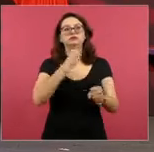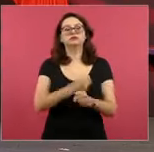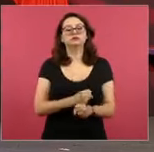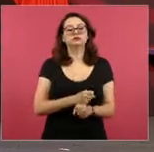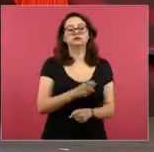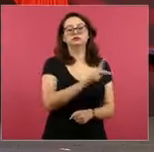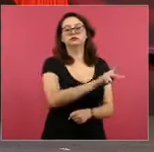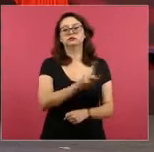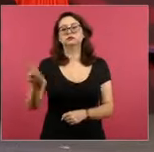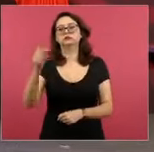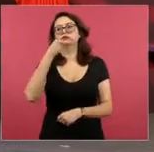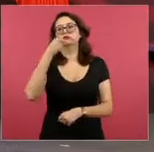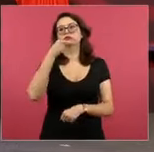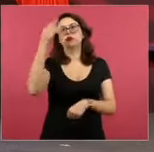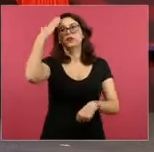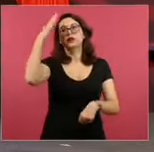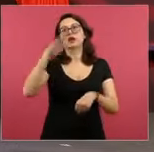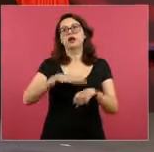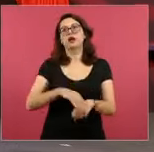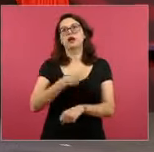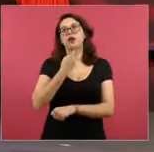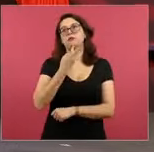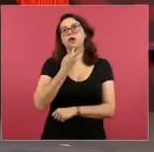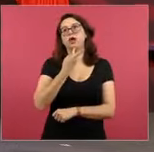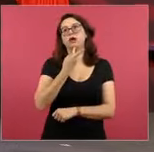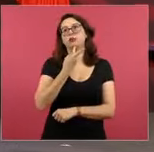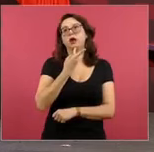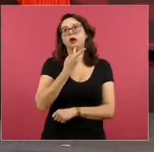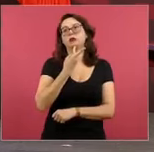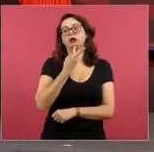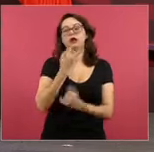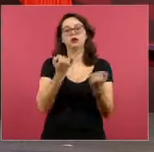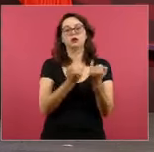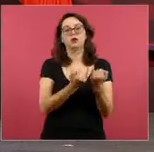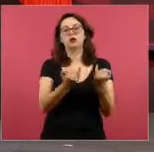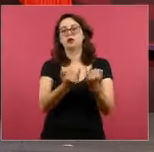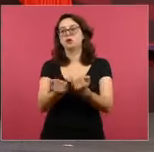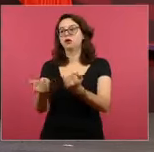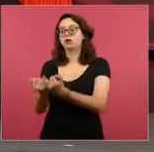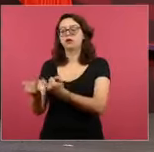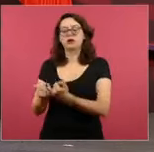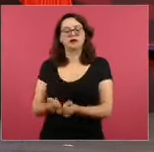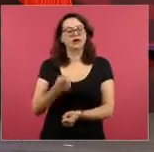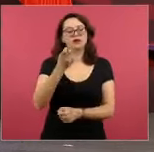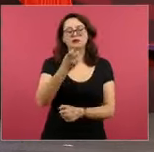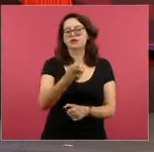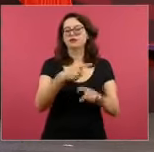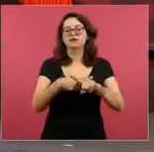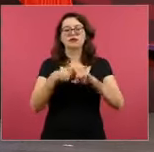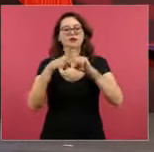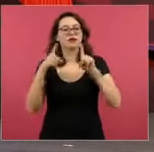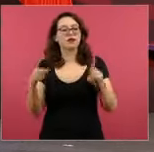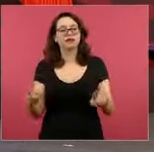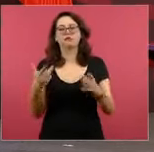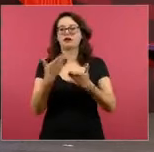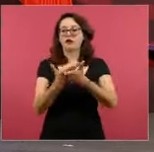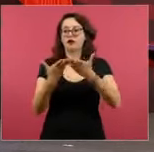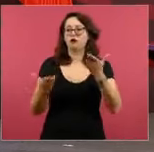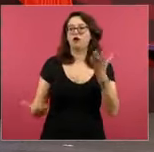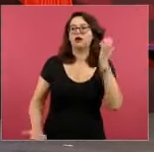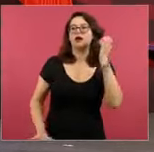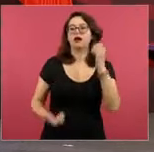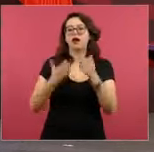sea, se aprende en la escuela, camino a la escuela, en la casa, frente a un televisor, etcétera. Desde una